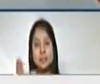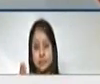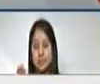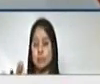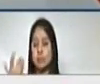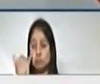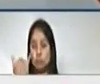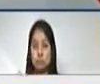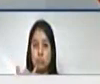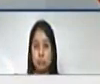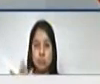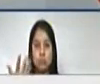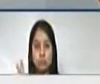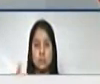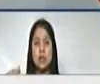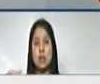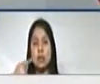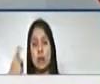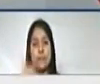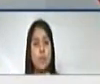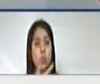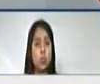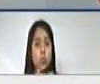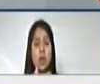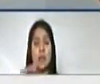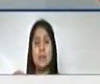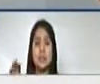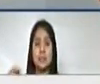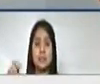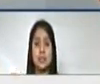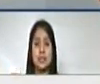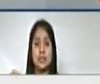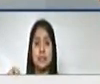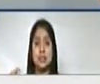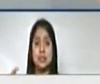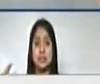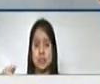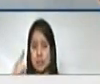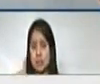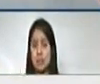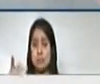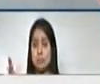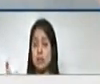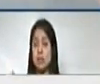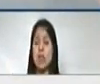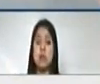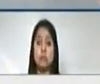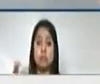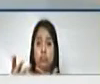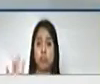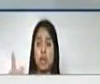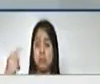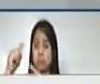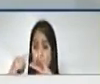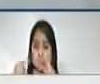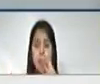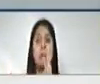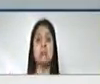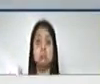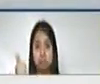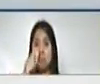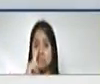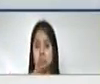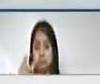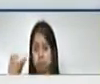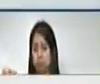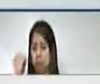lo ha indicado la ministra de Educación en los últimos días, el objetivo es incluir también a 250,000 maestros, tanto del